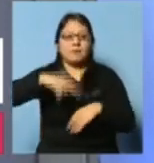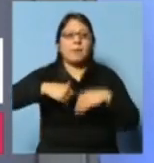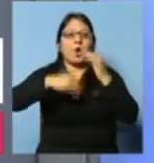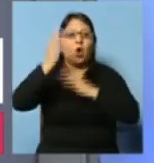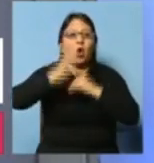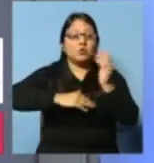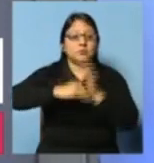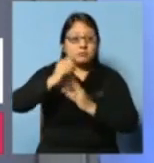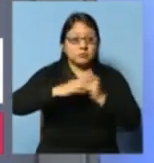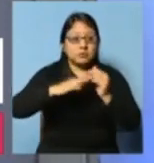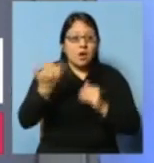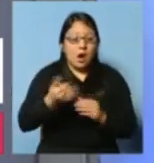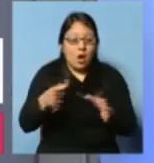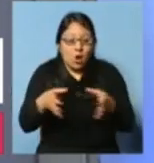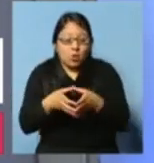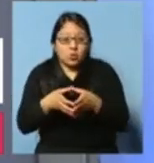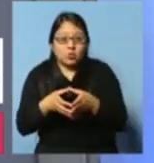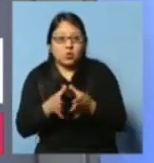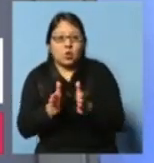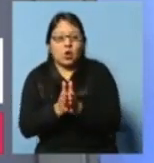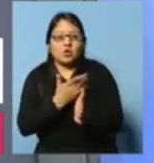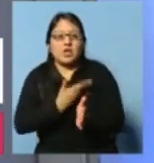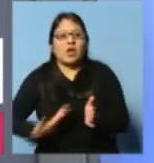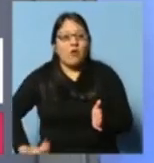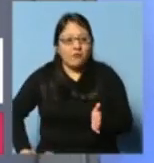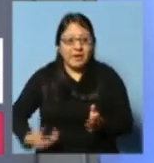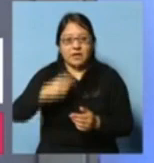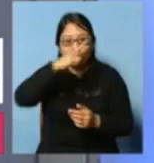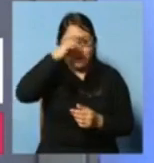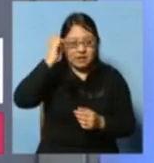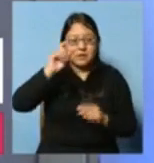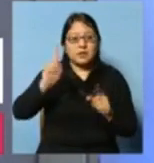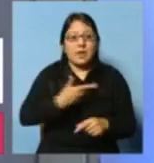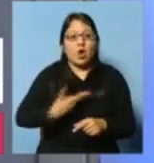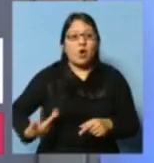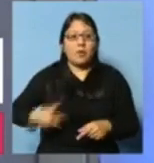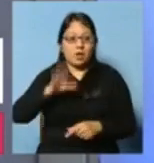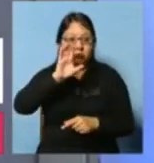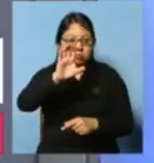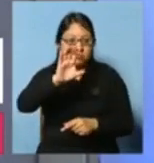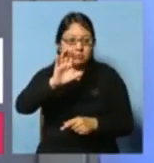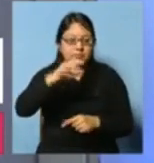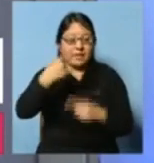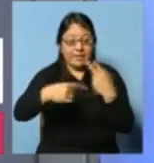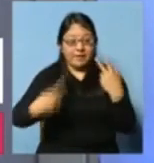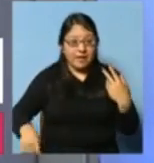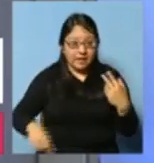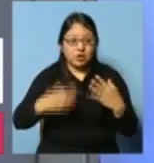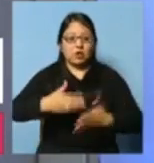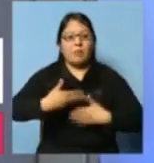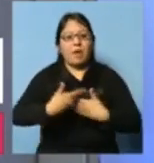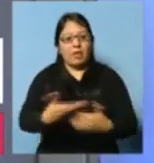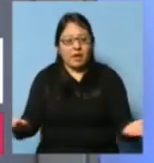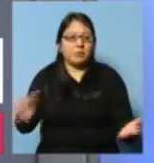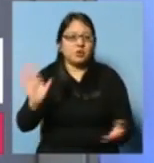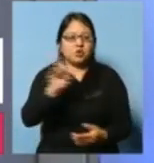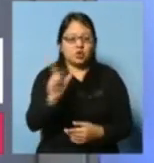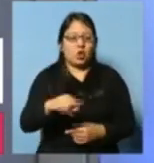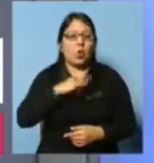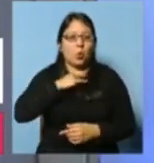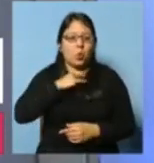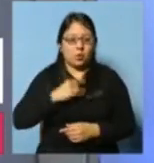que en conjunto desde el gobierno nacional y también desde el gobierno provincial hemos desplegado a lo largo de toda la provincia